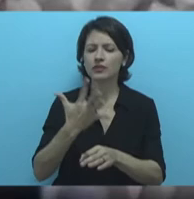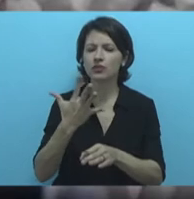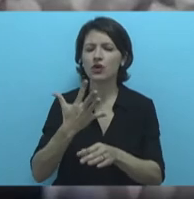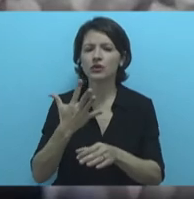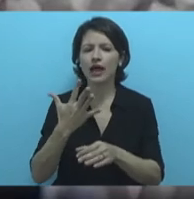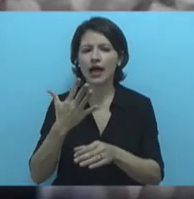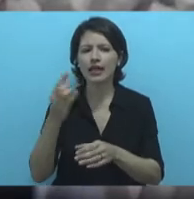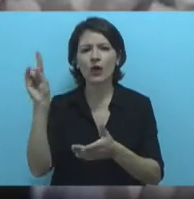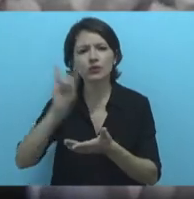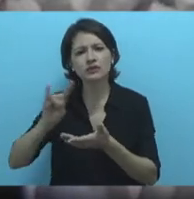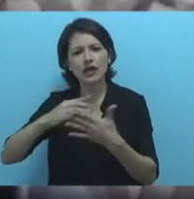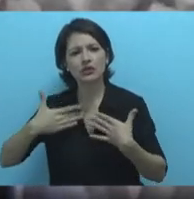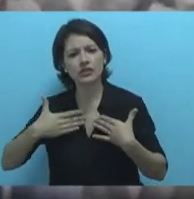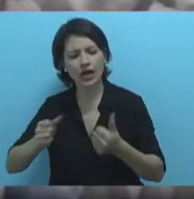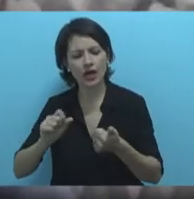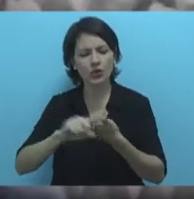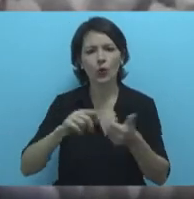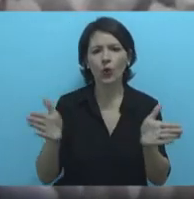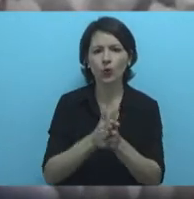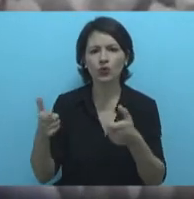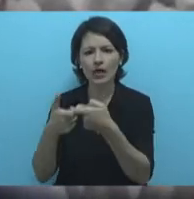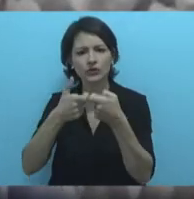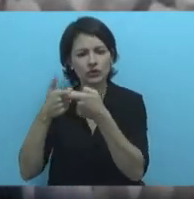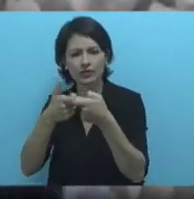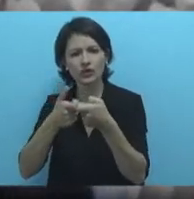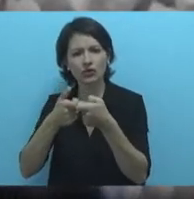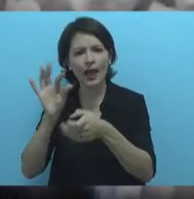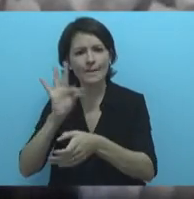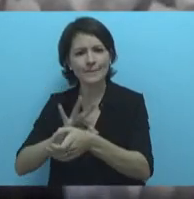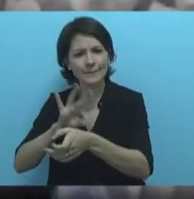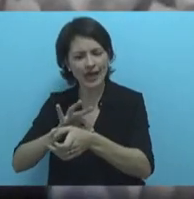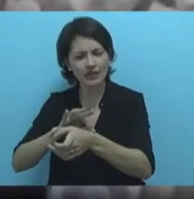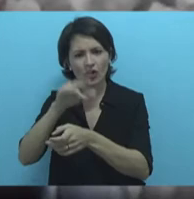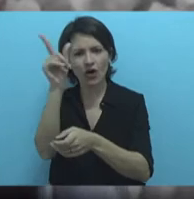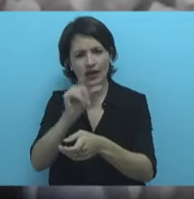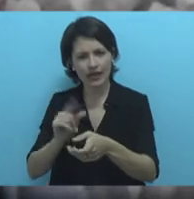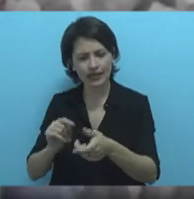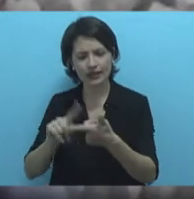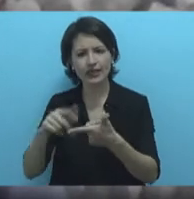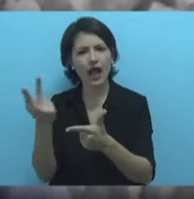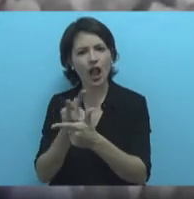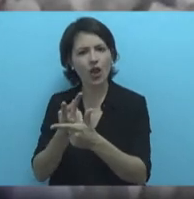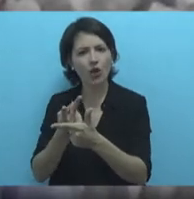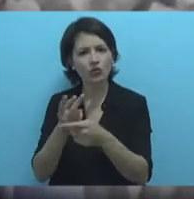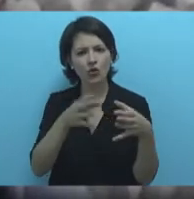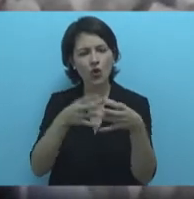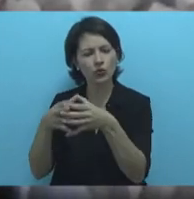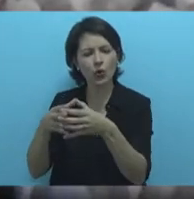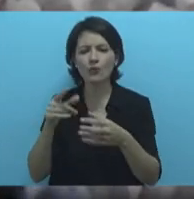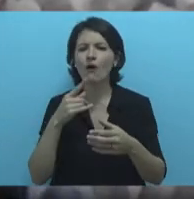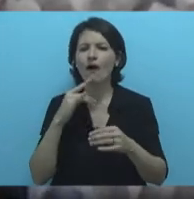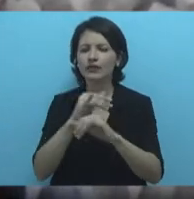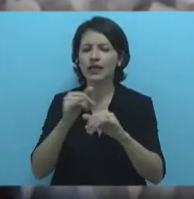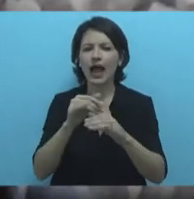como desde la asociación de médicos de la república informarán que un salario